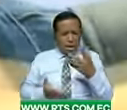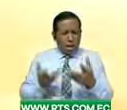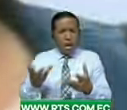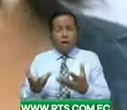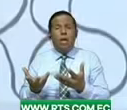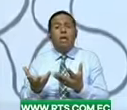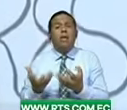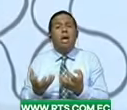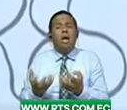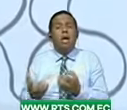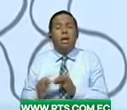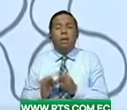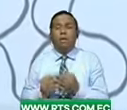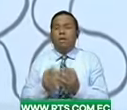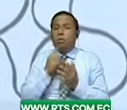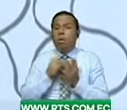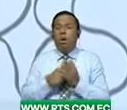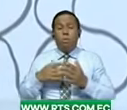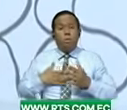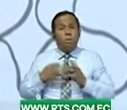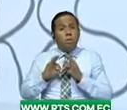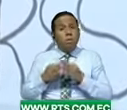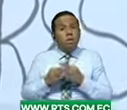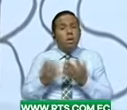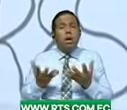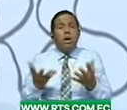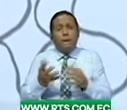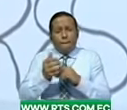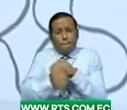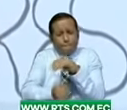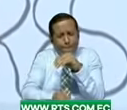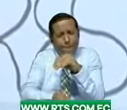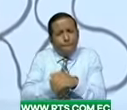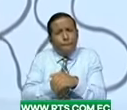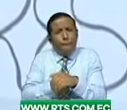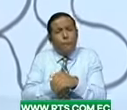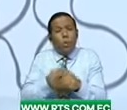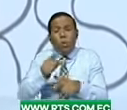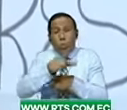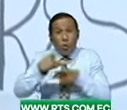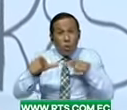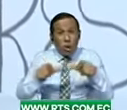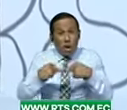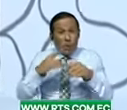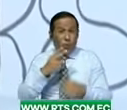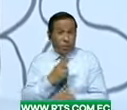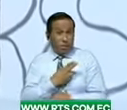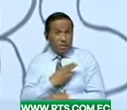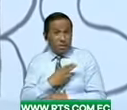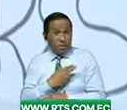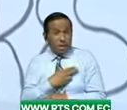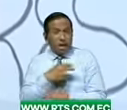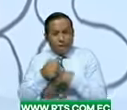a ellos. Él está en un búnker. Las personas que están en el búnker de la universidad